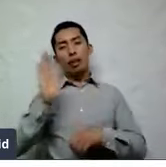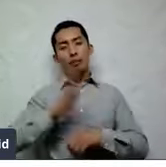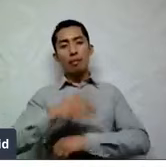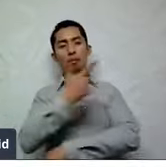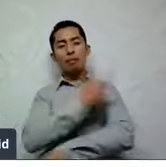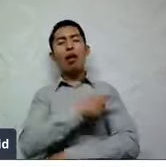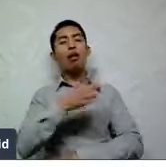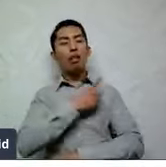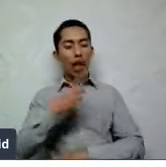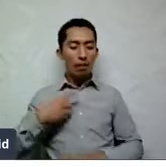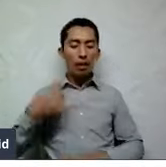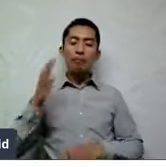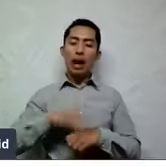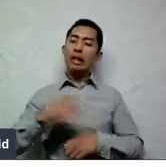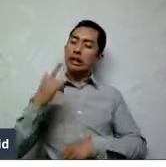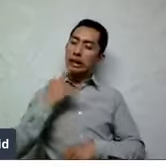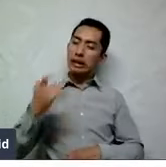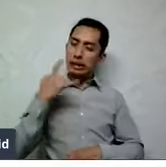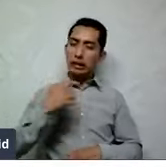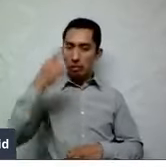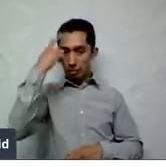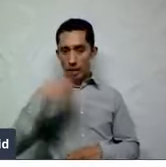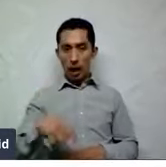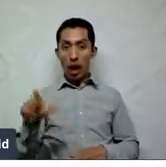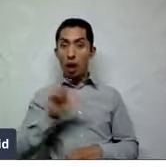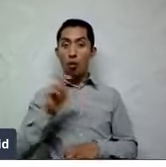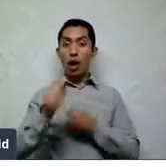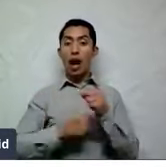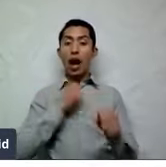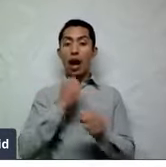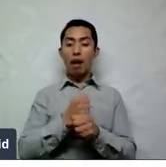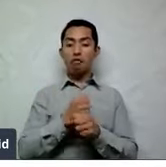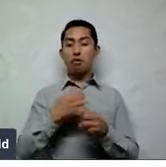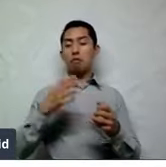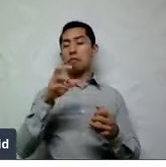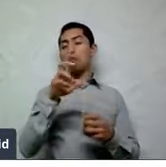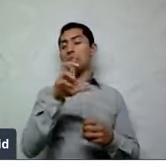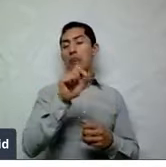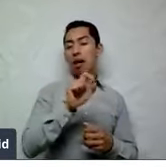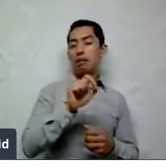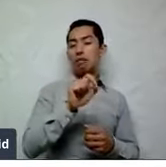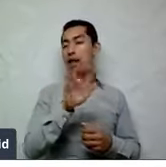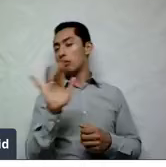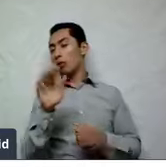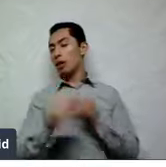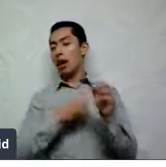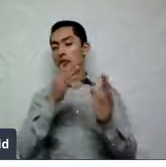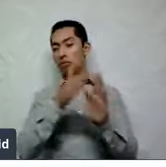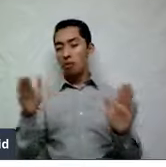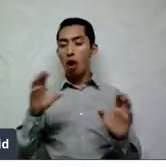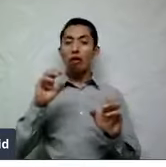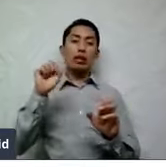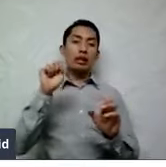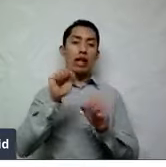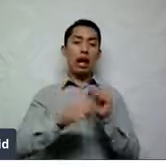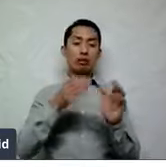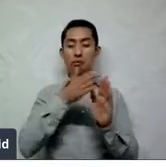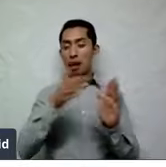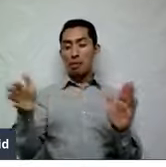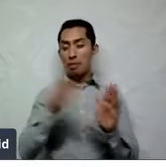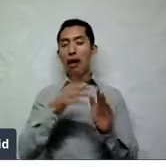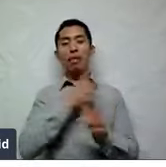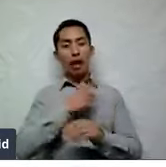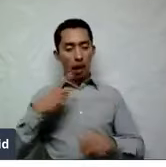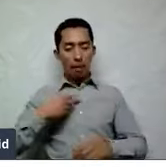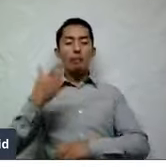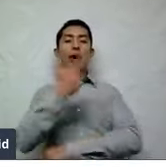más posible por los que estamos en la edad media, entre los 20 y los 50 y los 60,